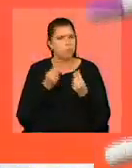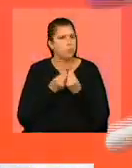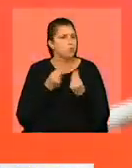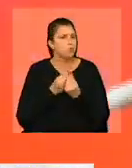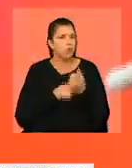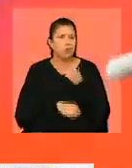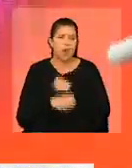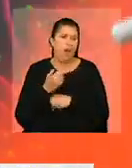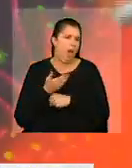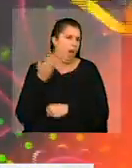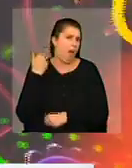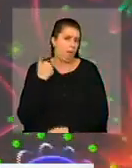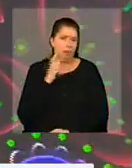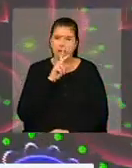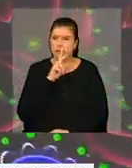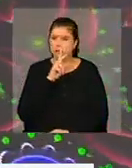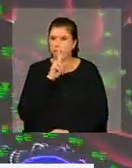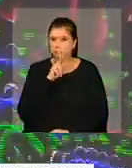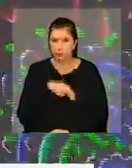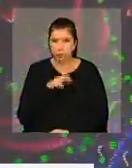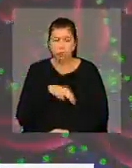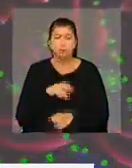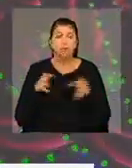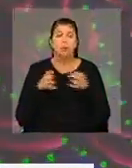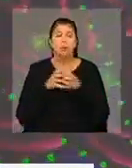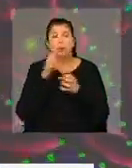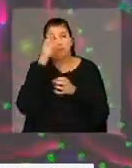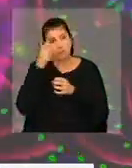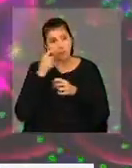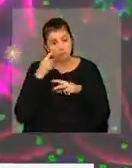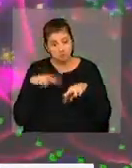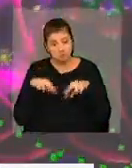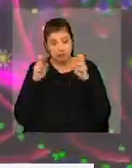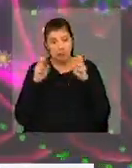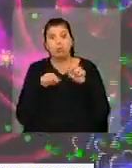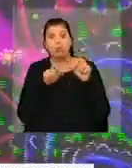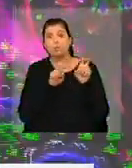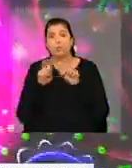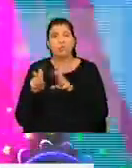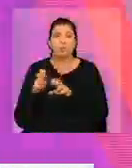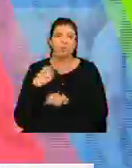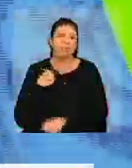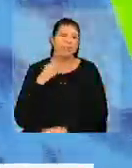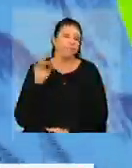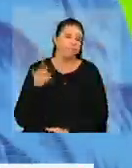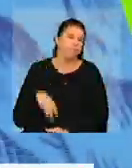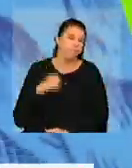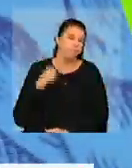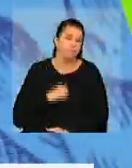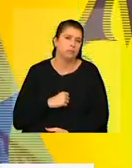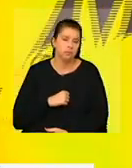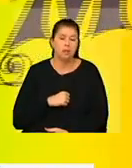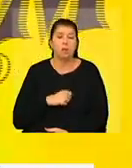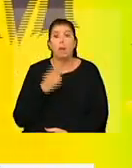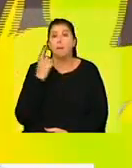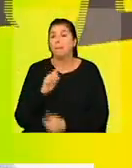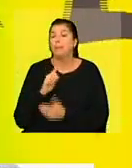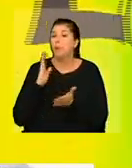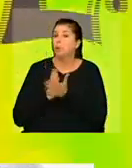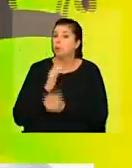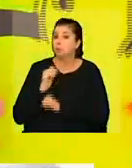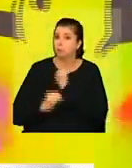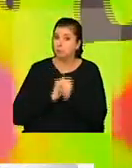Eso generó que durante décadas grupos de científicos que estaban investigando estos temas se desalentaran con estas investigaciones. Pero en los últimos años los